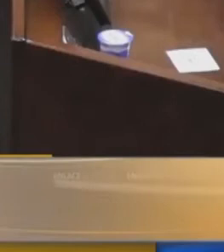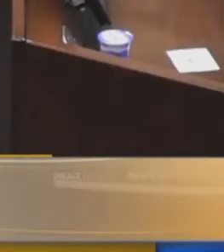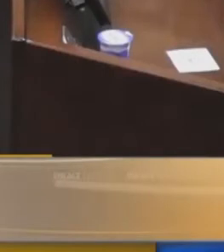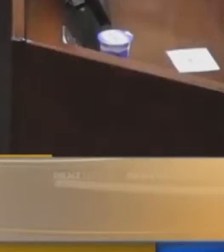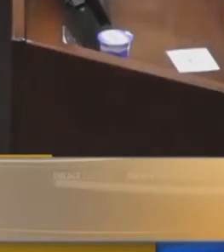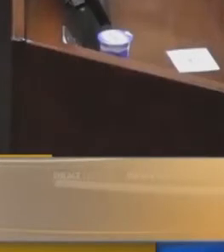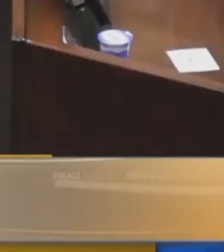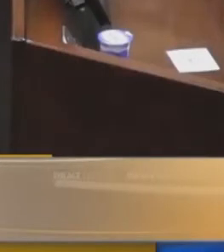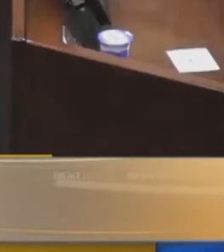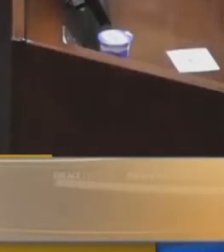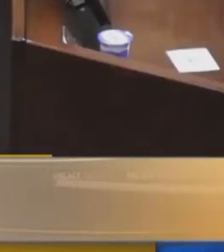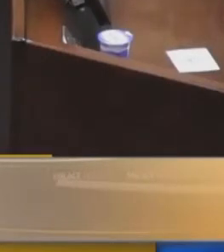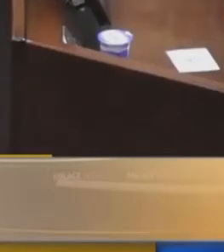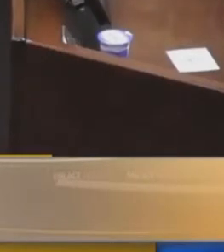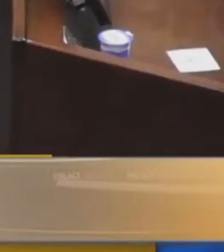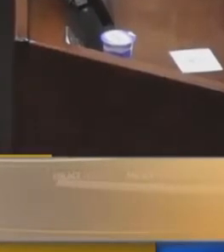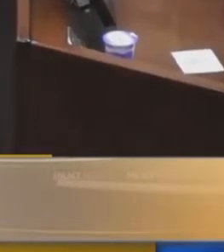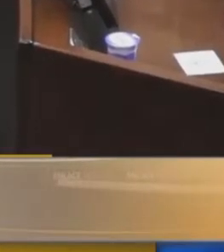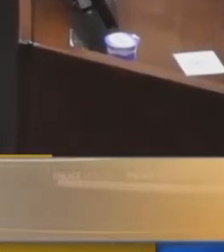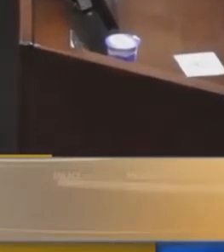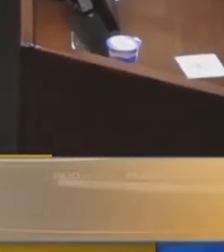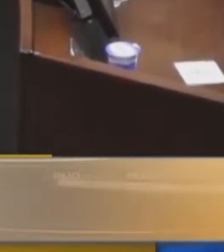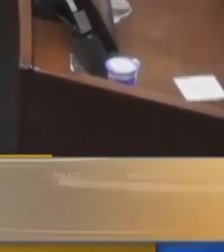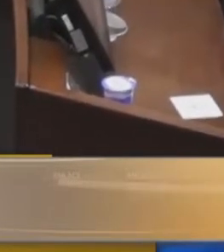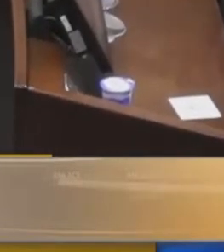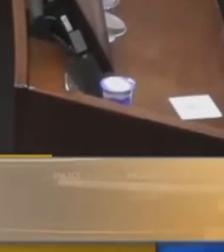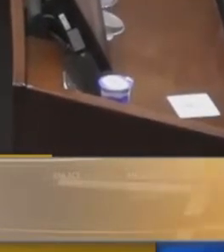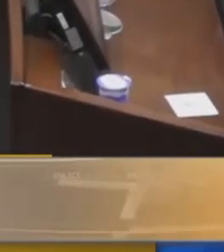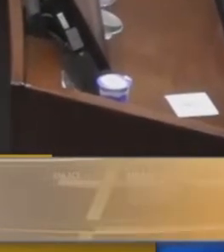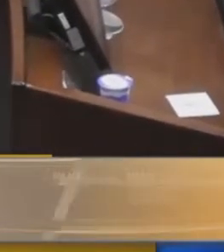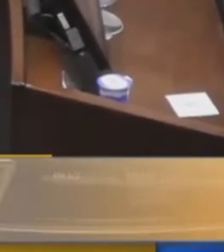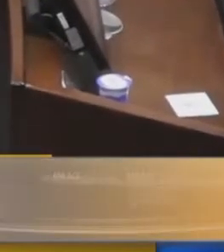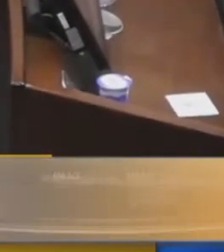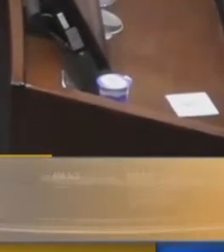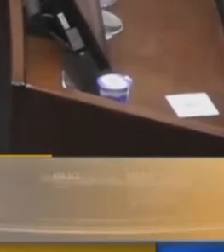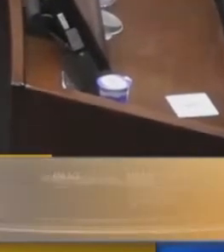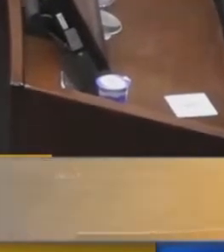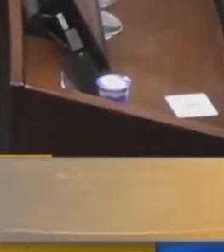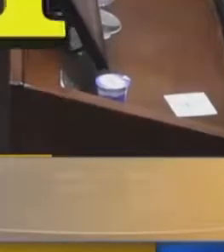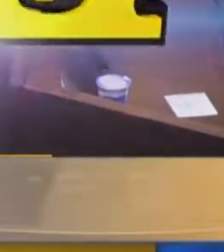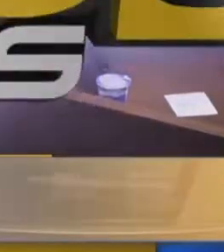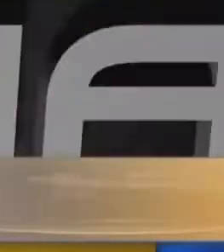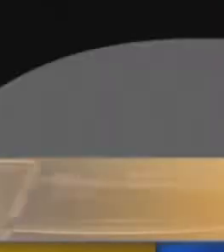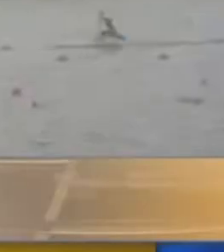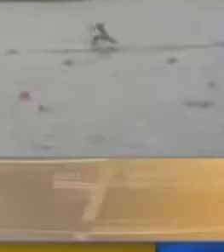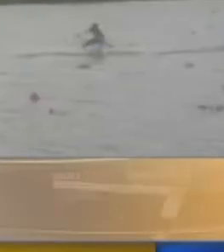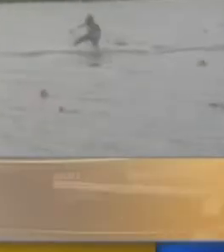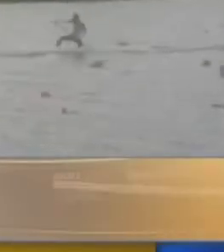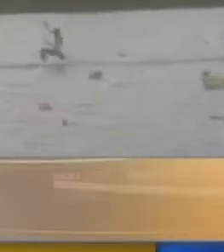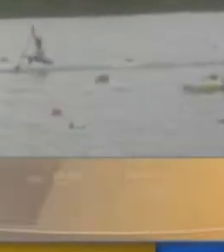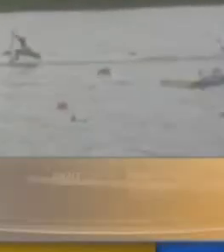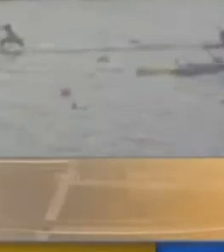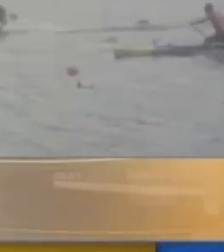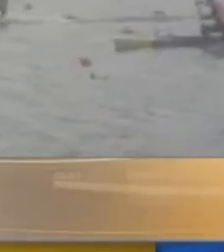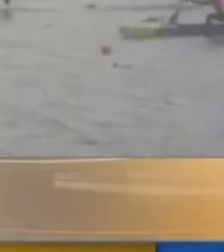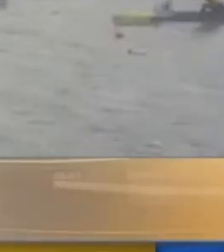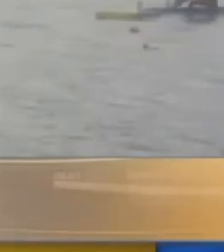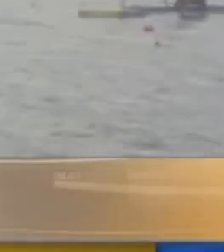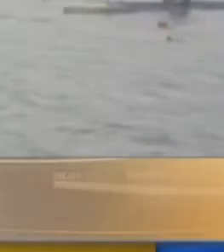de Ordenamiento Territorial de negar la creación del Distrito Petrolero Portuario Turístico de Barranca Bermeja. En los